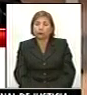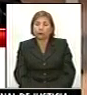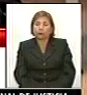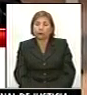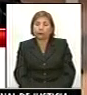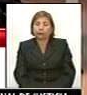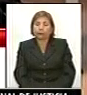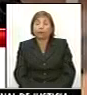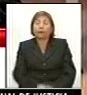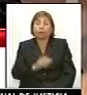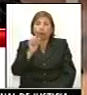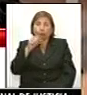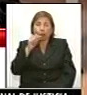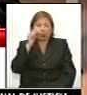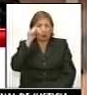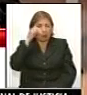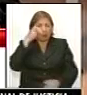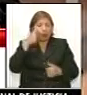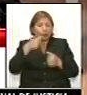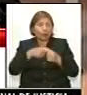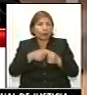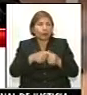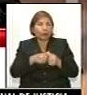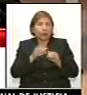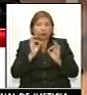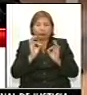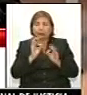Y lo que sí recuerdo y que me parece súper